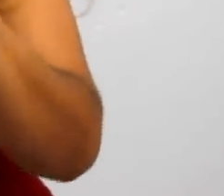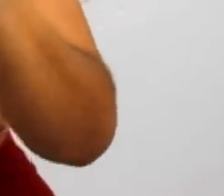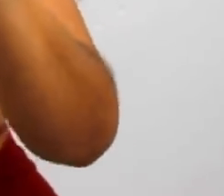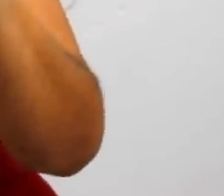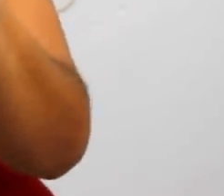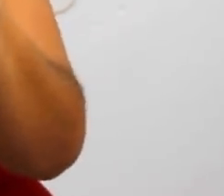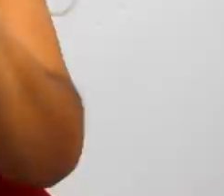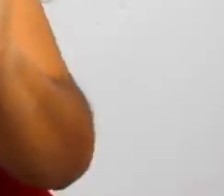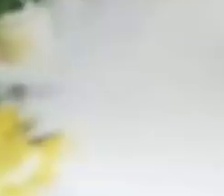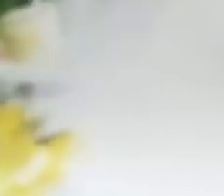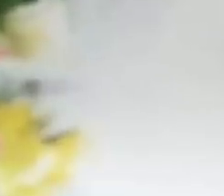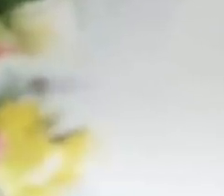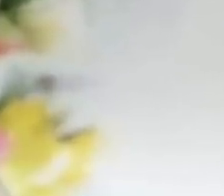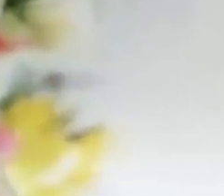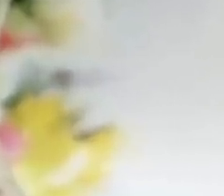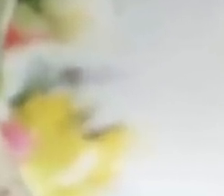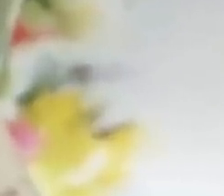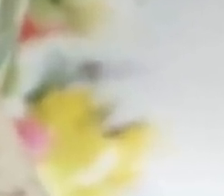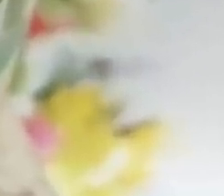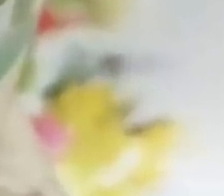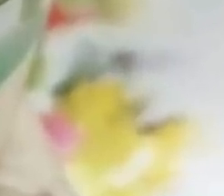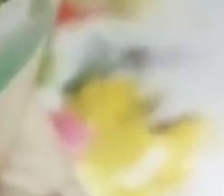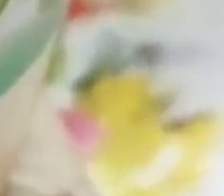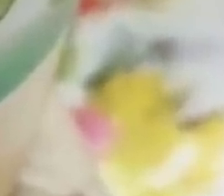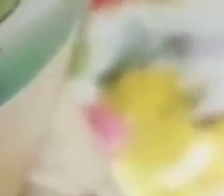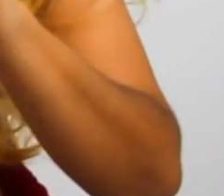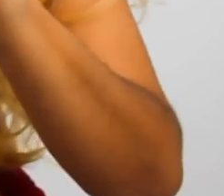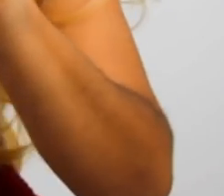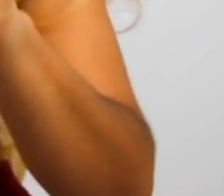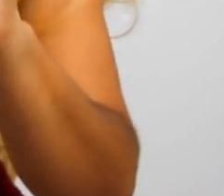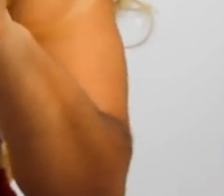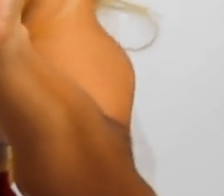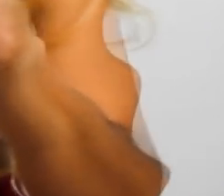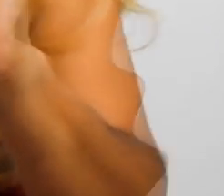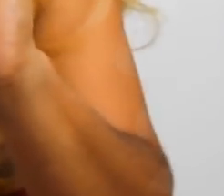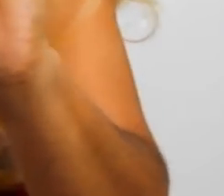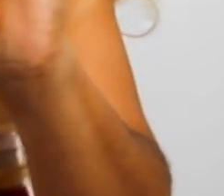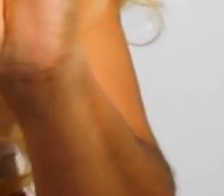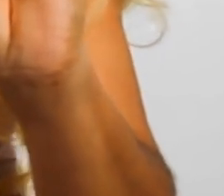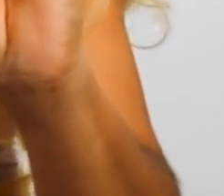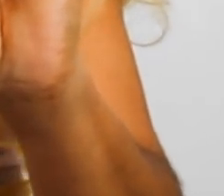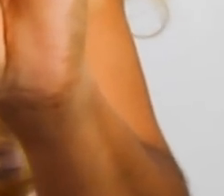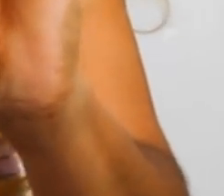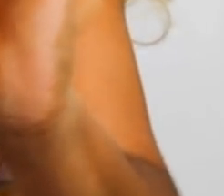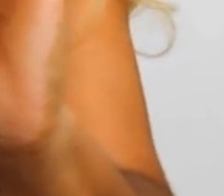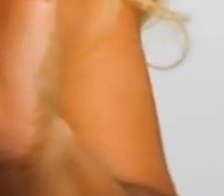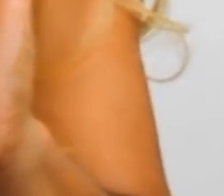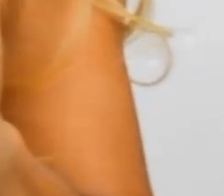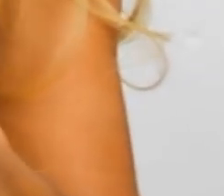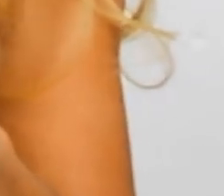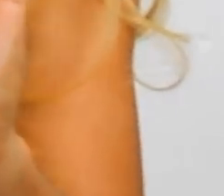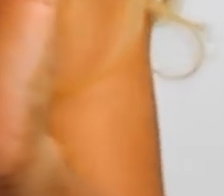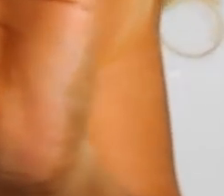crema Aracelis 100% natural. Rejuvenece tu piel y viene en